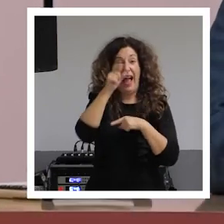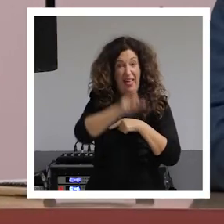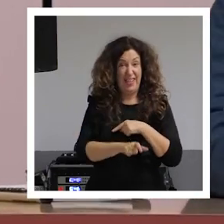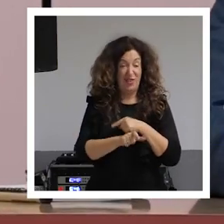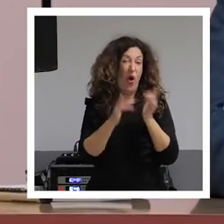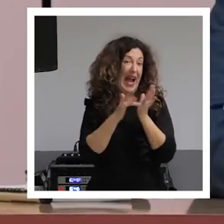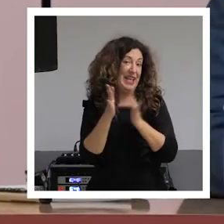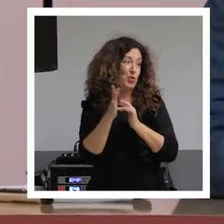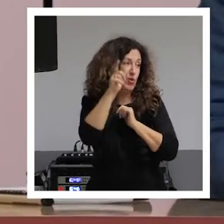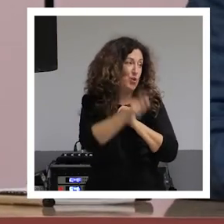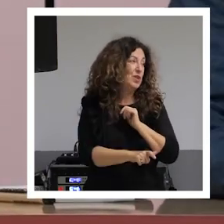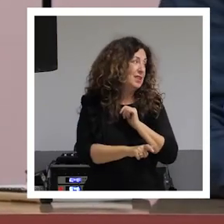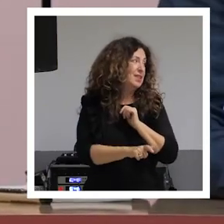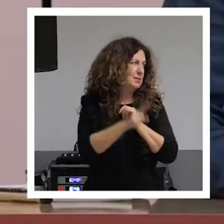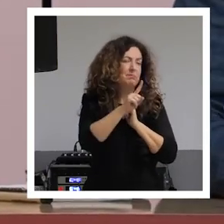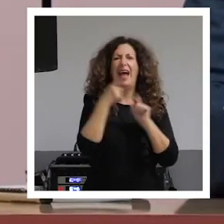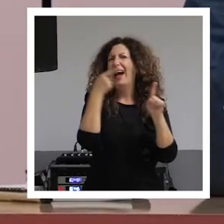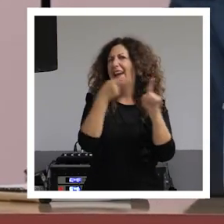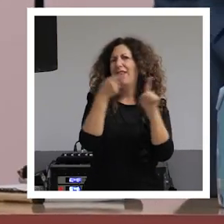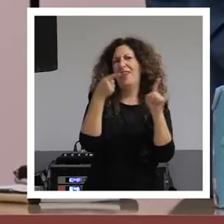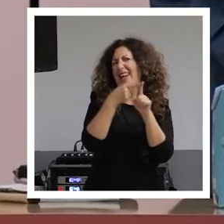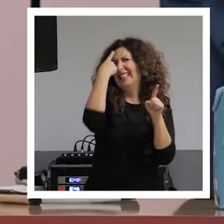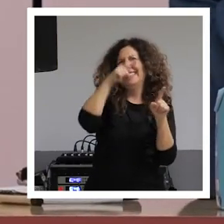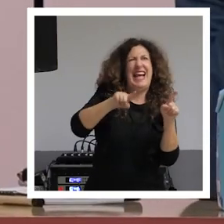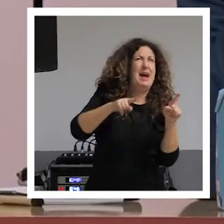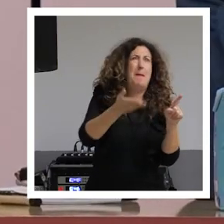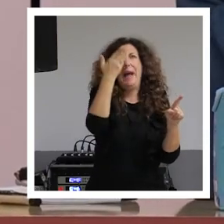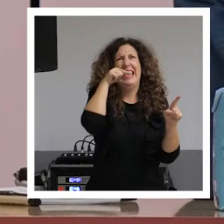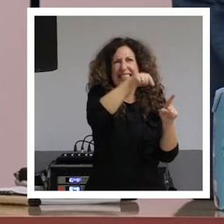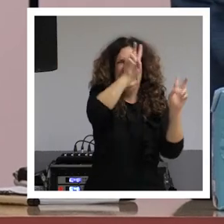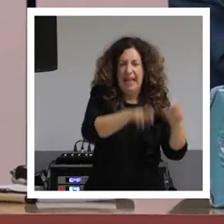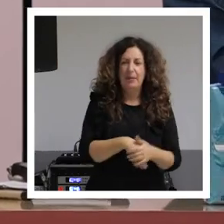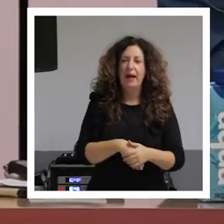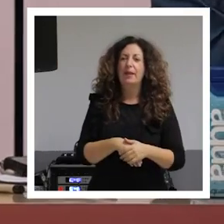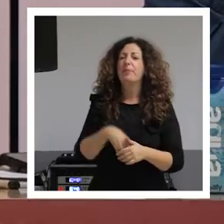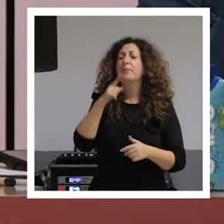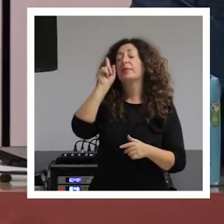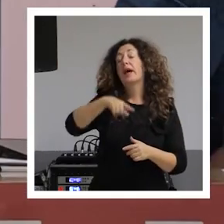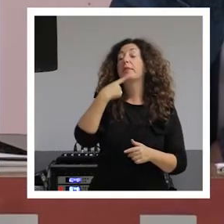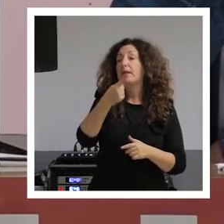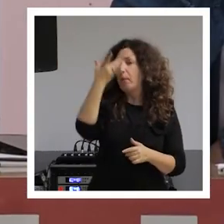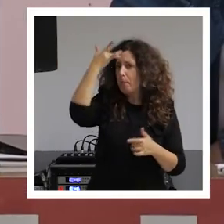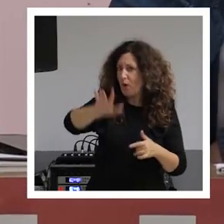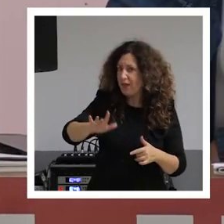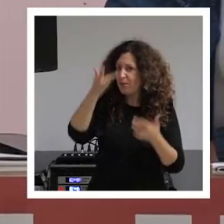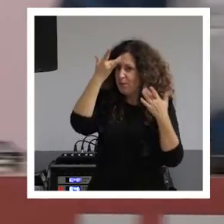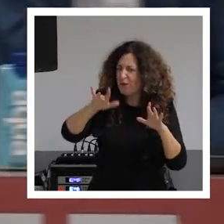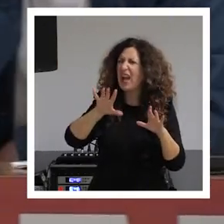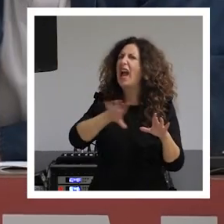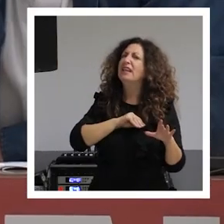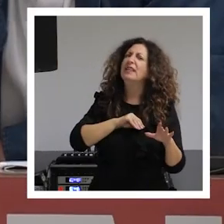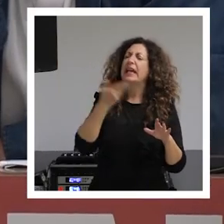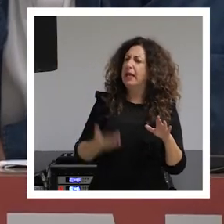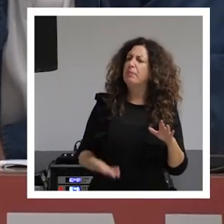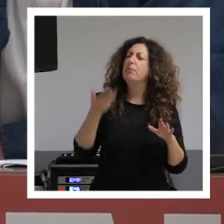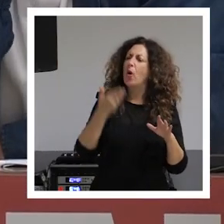que es mi referente vermut para municipalismo y el que más sabe de esto si mencionar que por fin estamos entendiendo la importancia